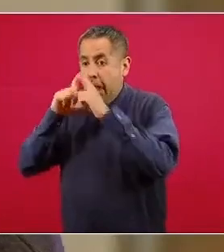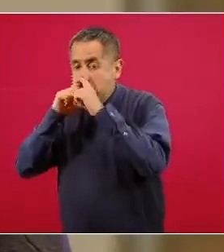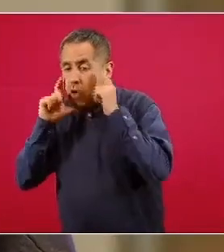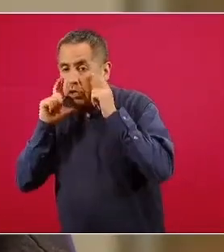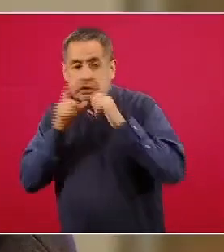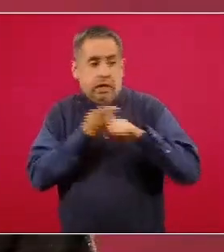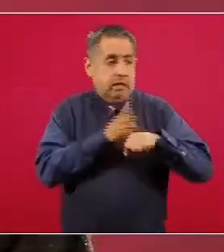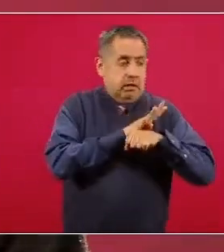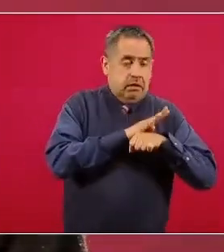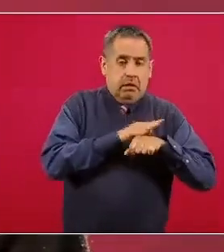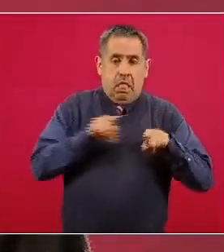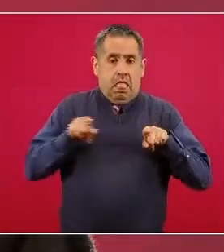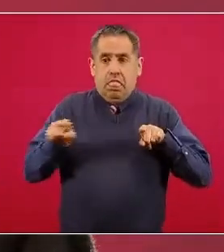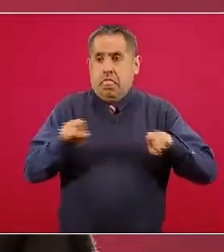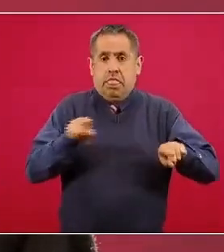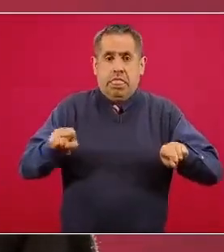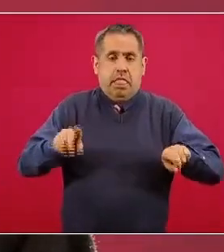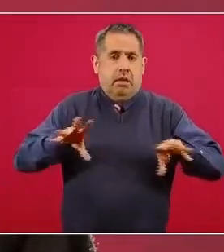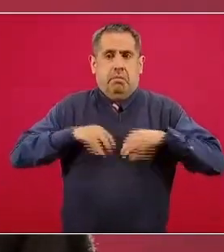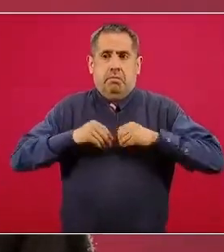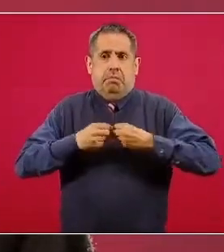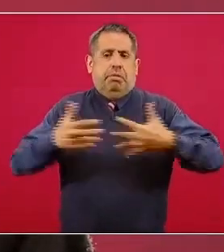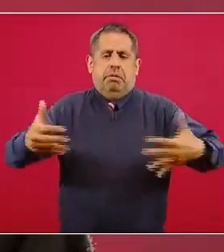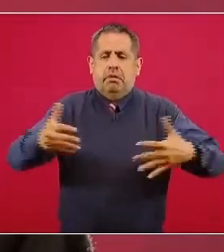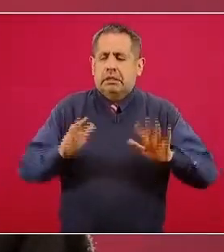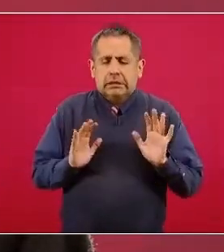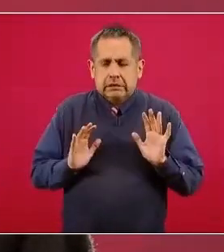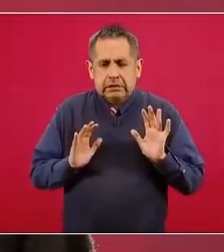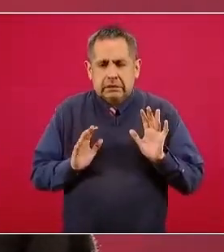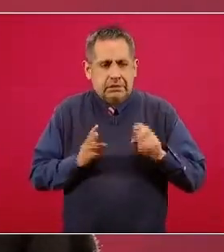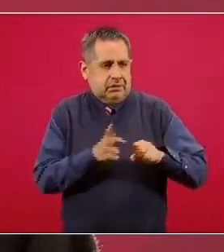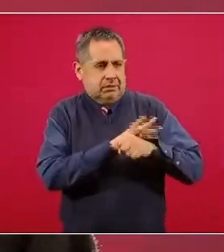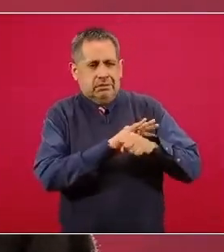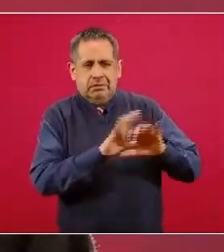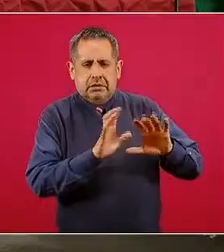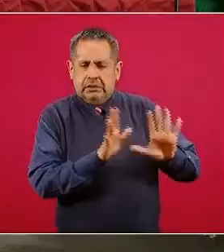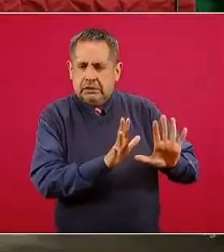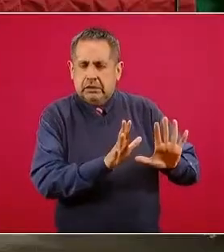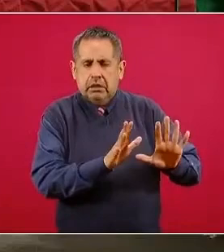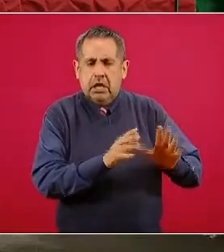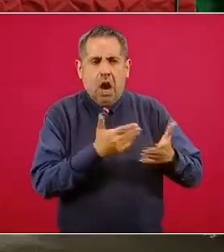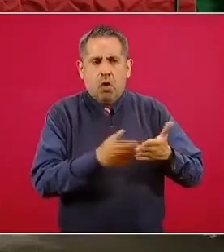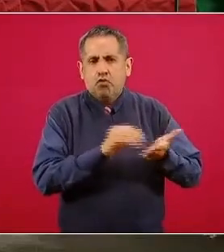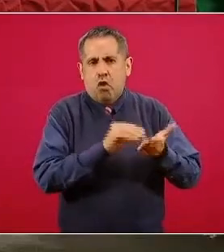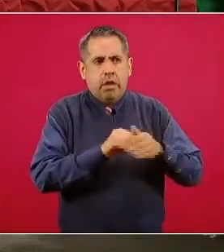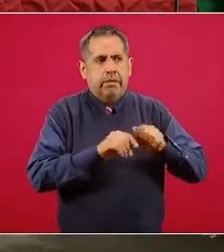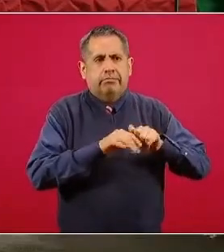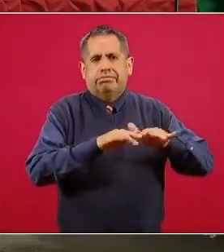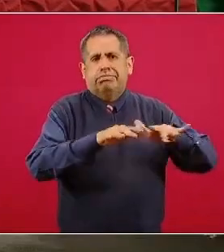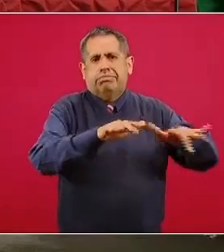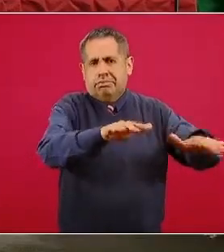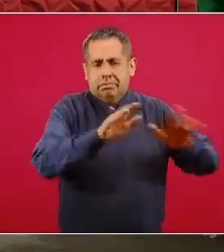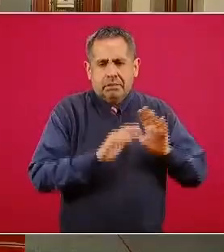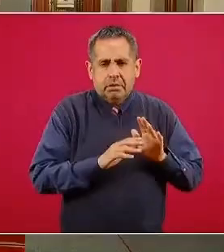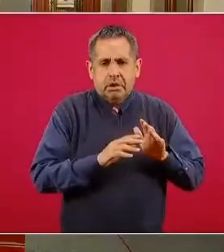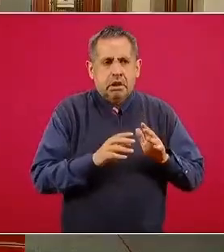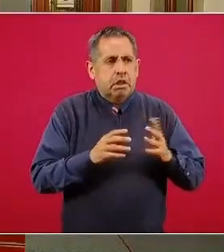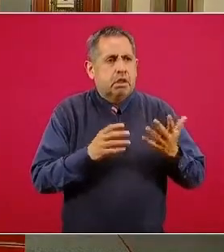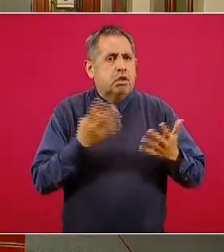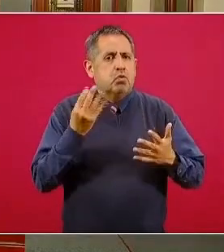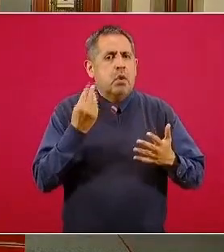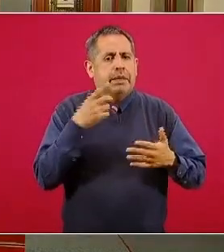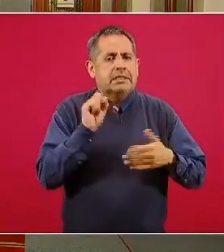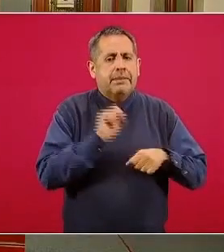presentarse en curso, una extraordinaria como es la pandemia de COVID-19, actualmente en 9 semanas